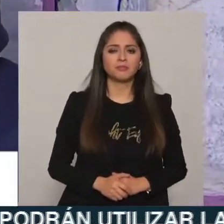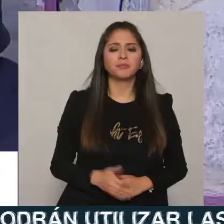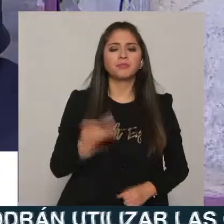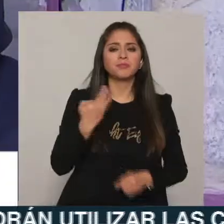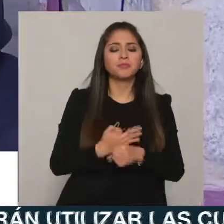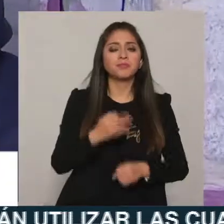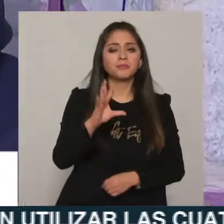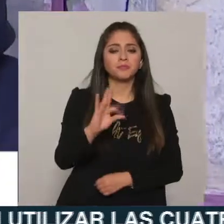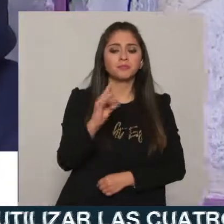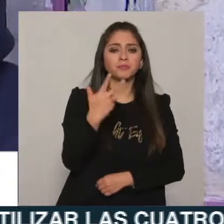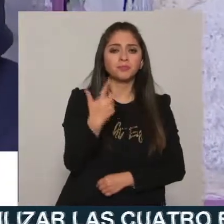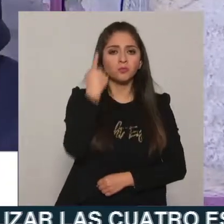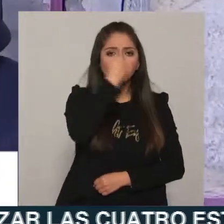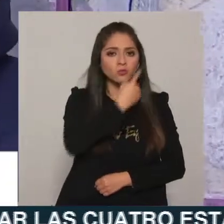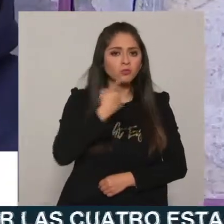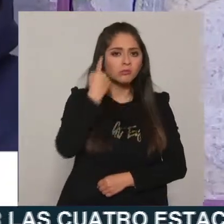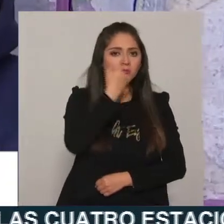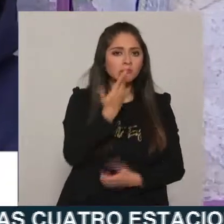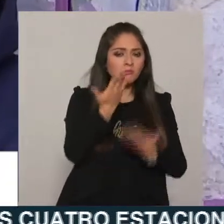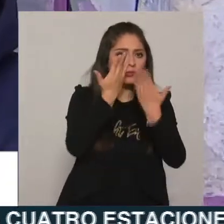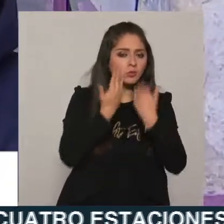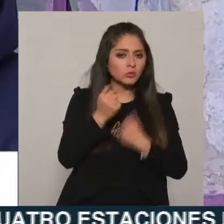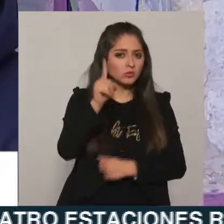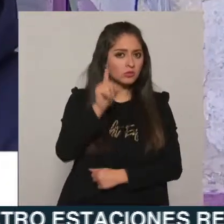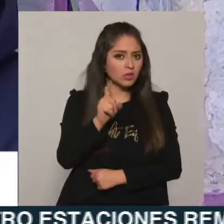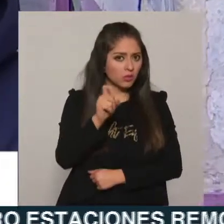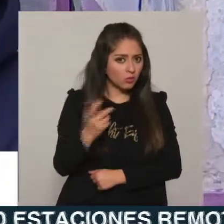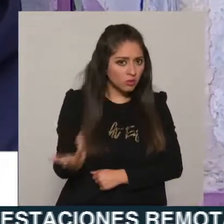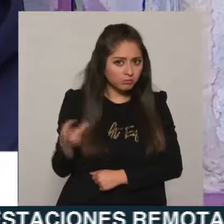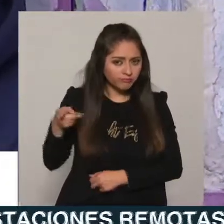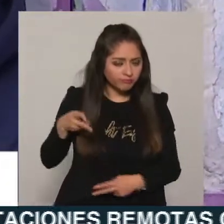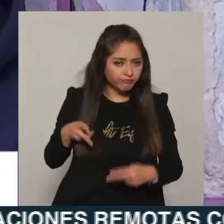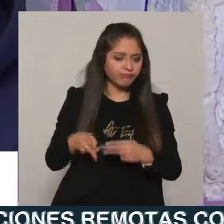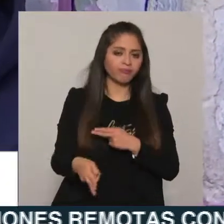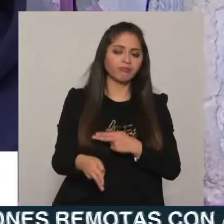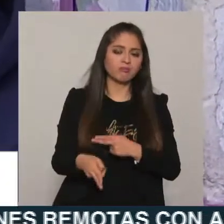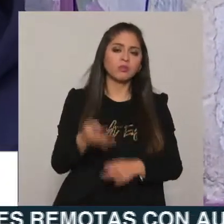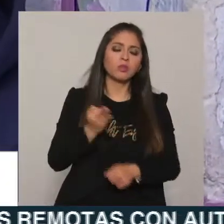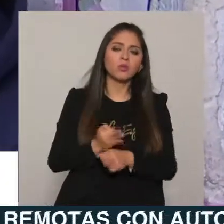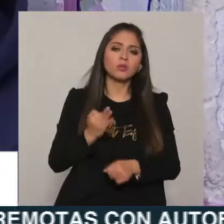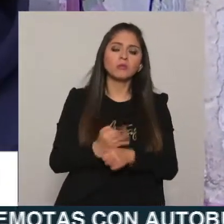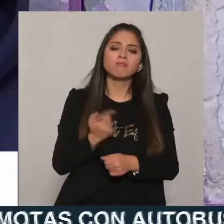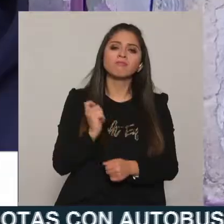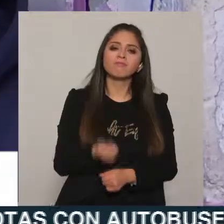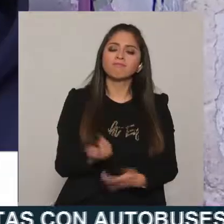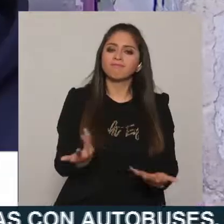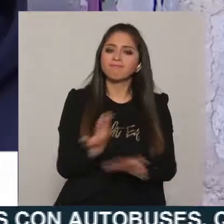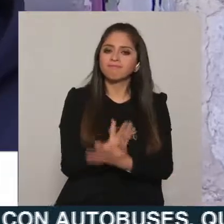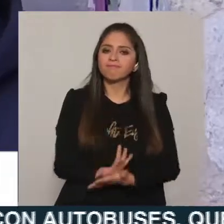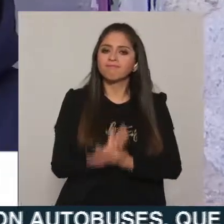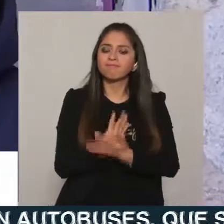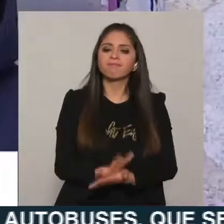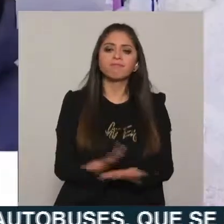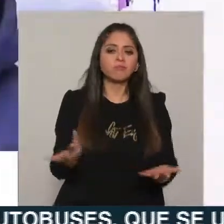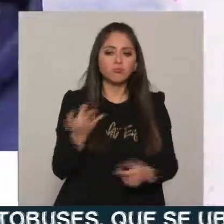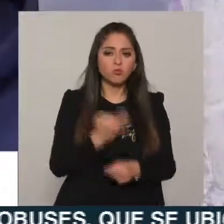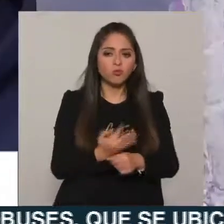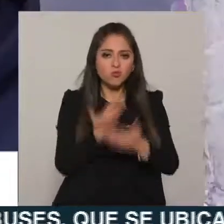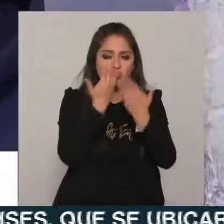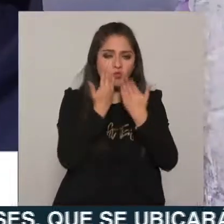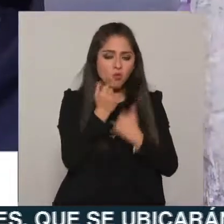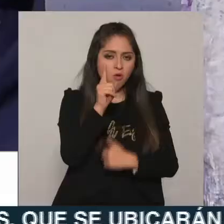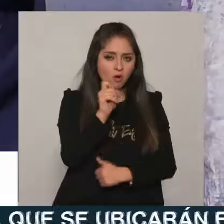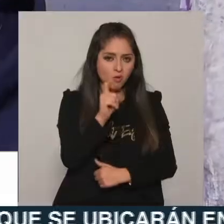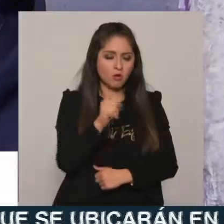horas. 48 horas. 48 horas desde que nos cortaron el servicio del agua, hasta ahorita no hemos tenido, no tenemos,